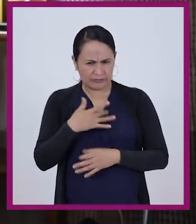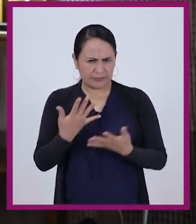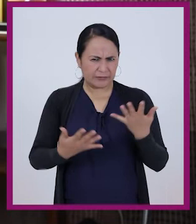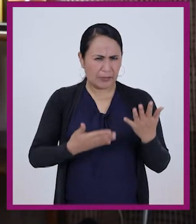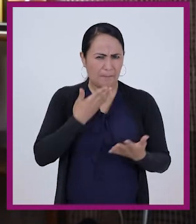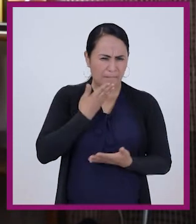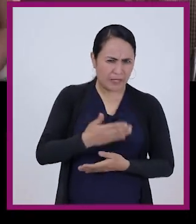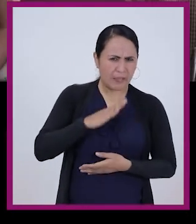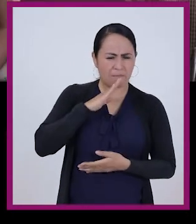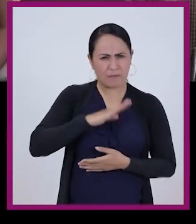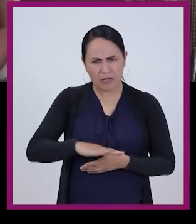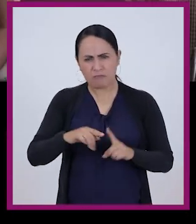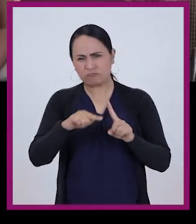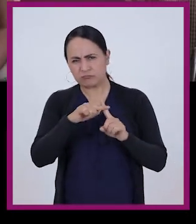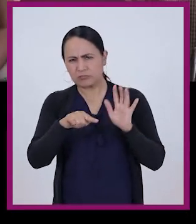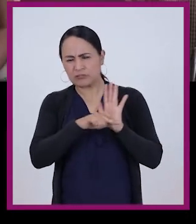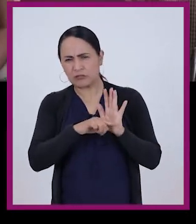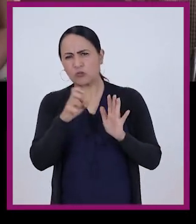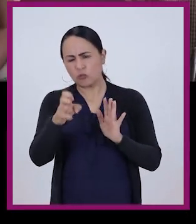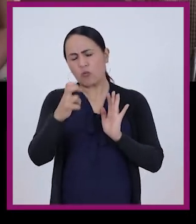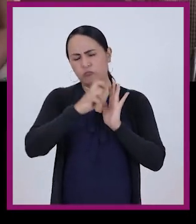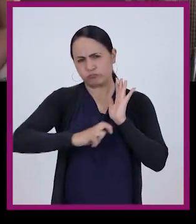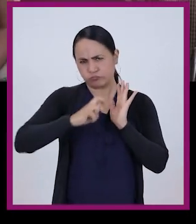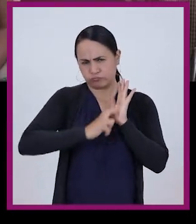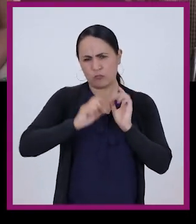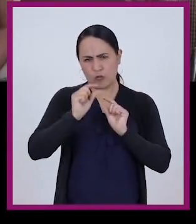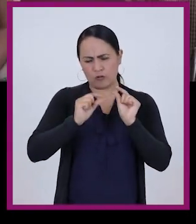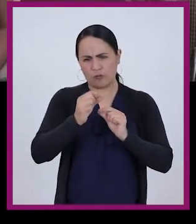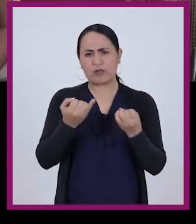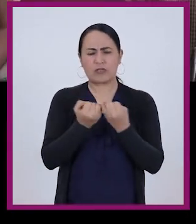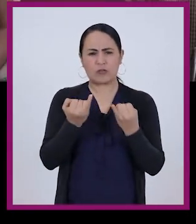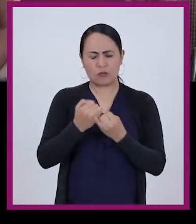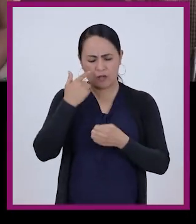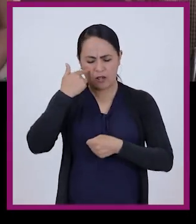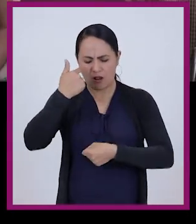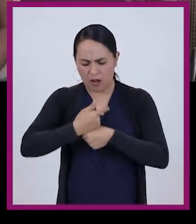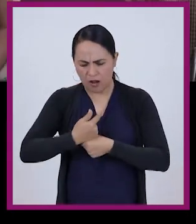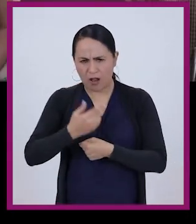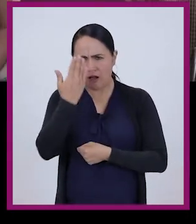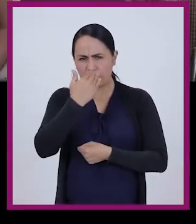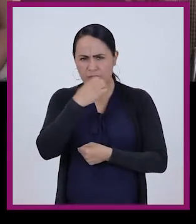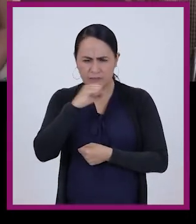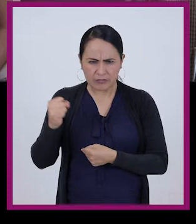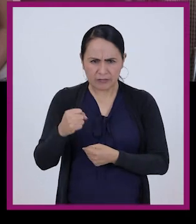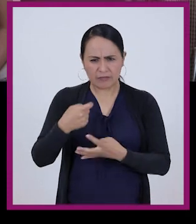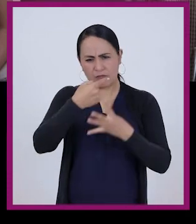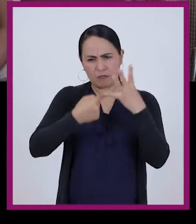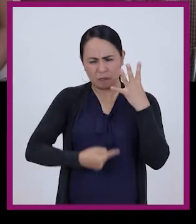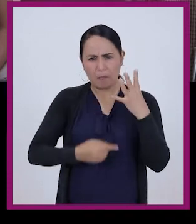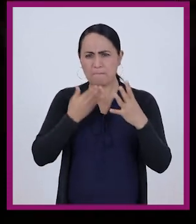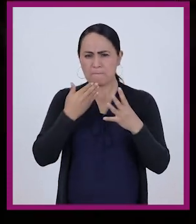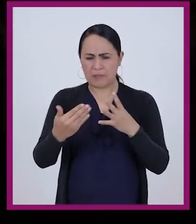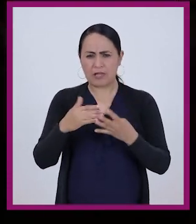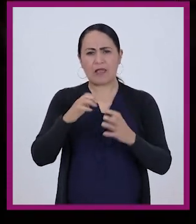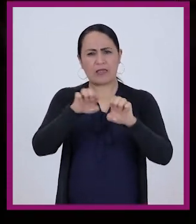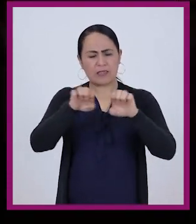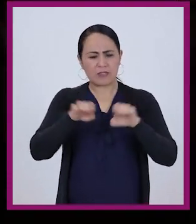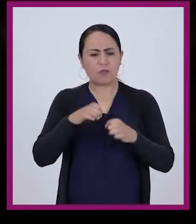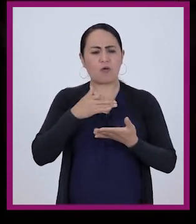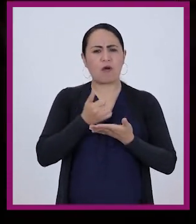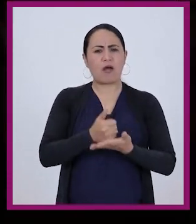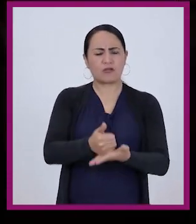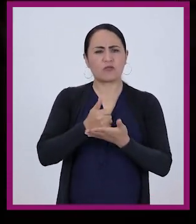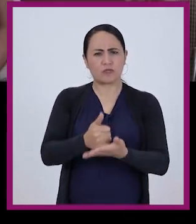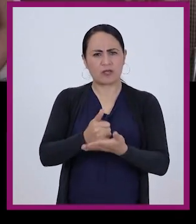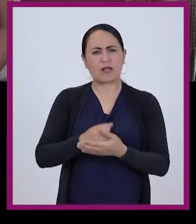conciencia de ello hará que hagas los ajustes de actitud necesarios. Reconoce tus fortalezas, habilidades, aptitudes y lo que puedes